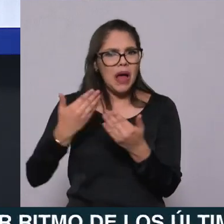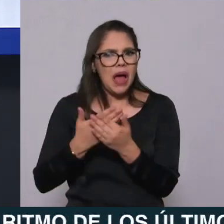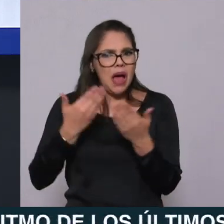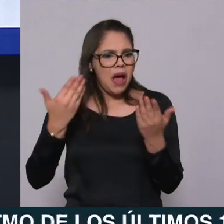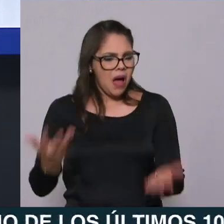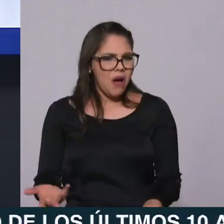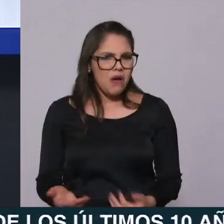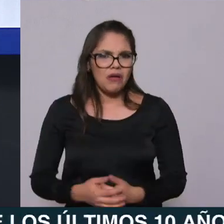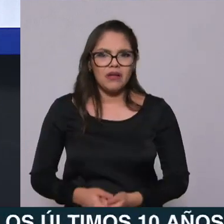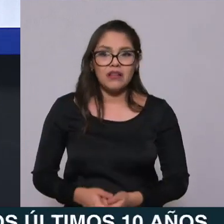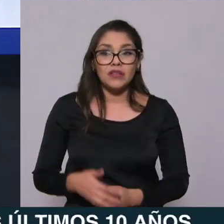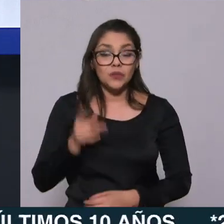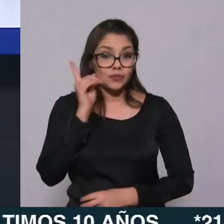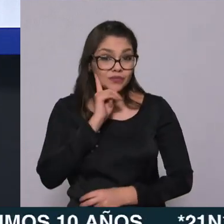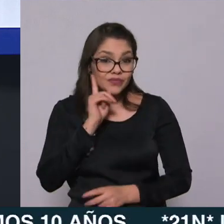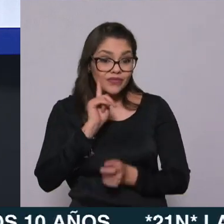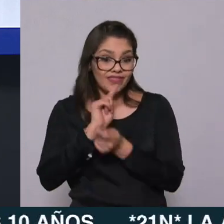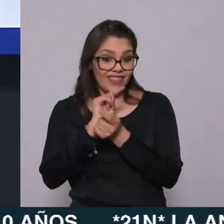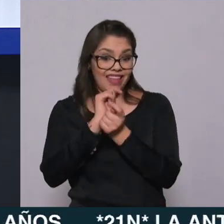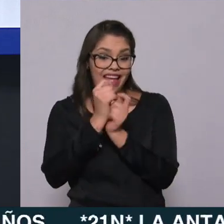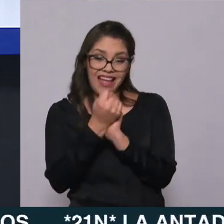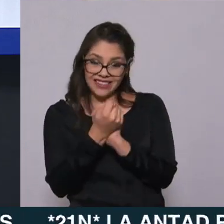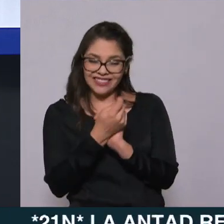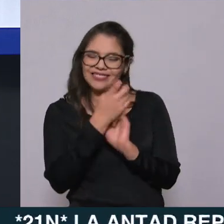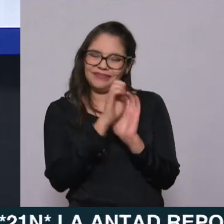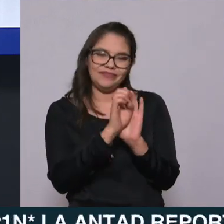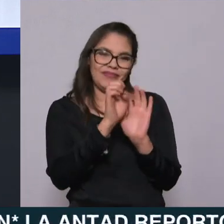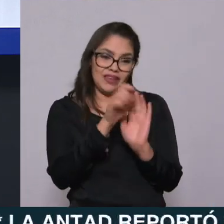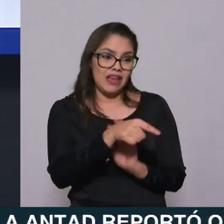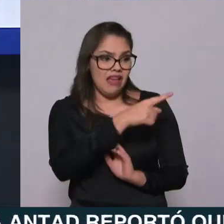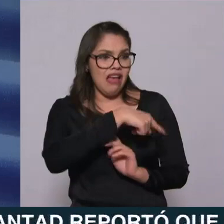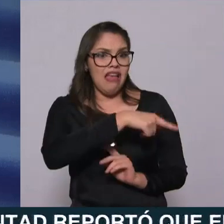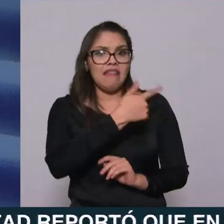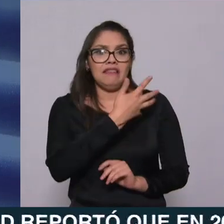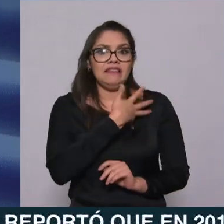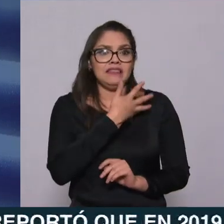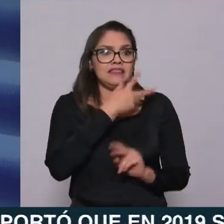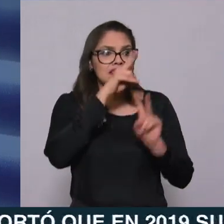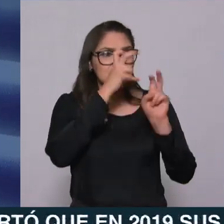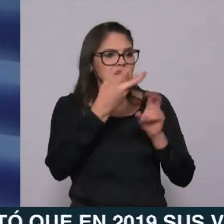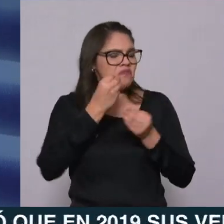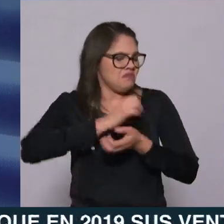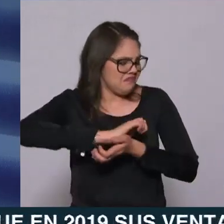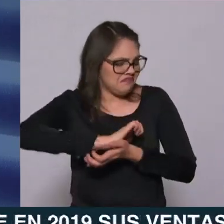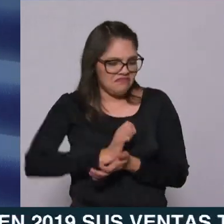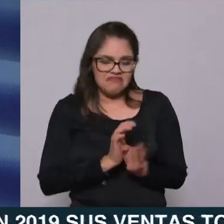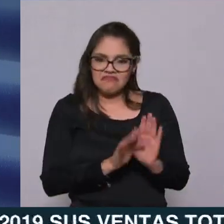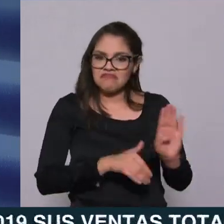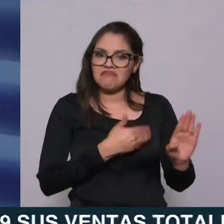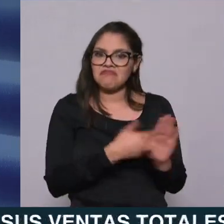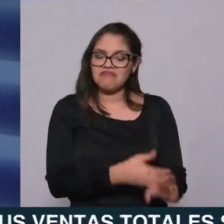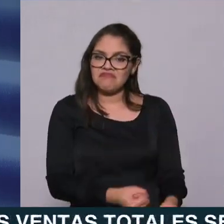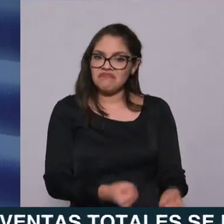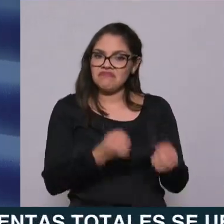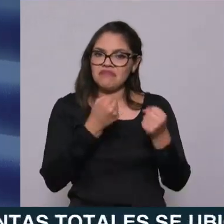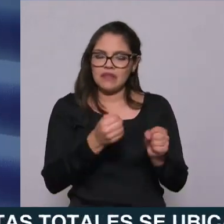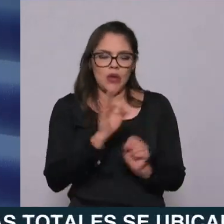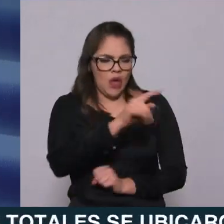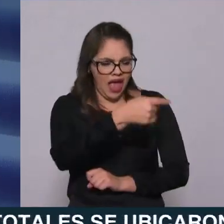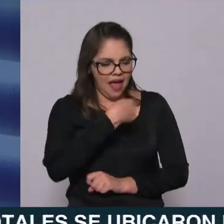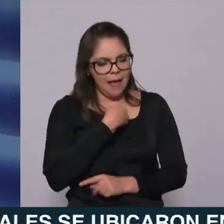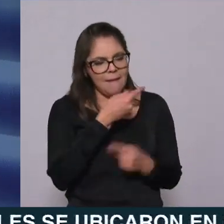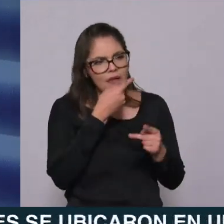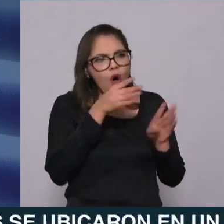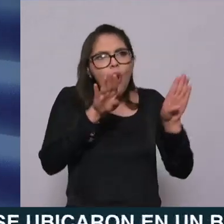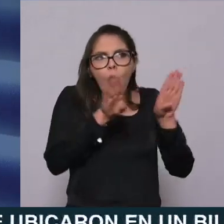trans o las mujeres confirmadas tienen un tema de discriminación. Y por ejemplo, tú que me preguntas, ¿cómo